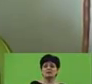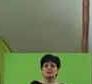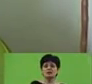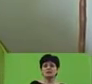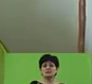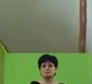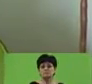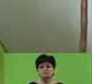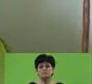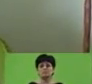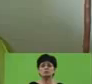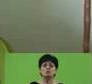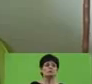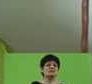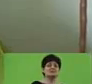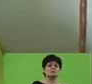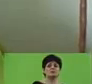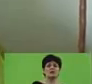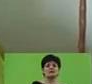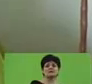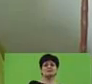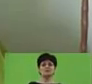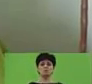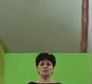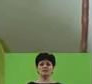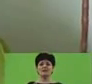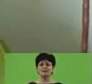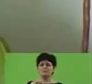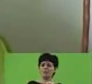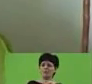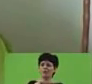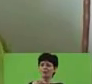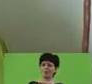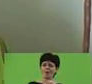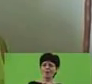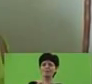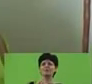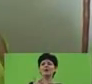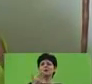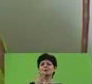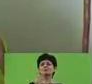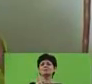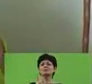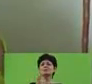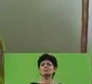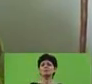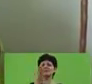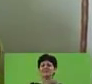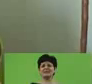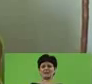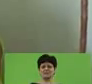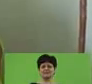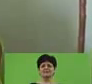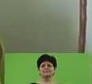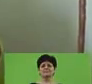sensualidad, y ahí meto la cuñita también en esta parte de la discapacidad, y ahora